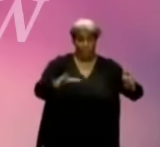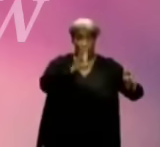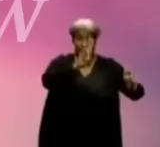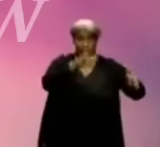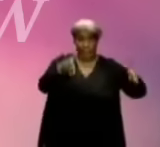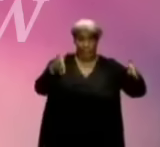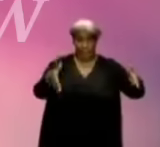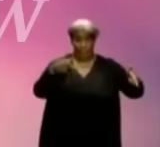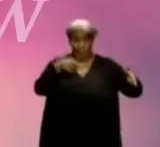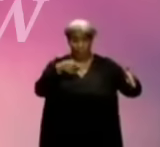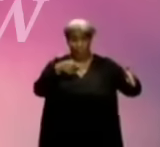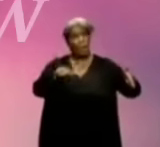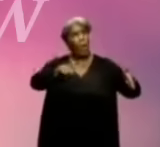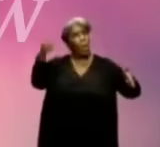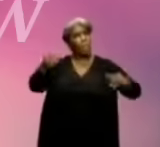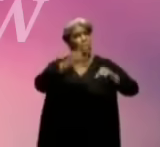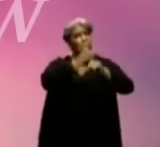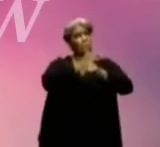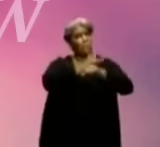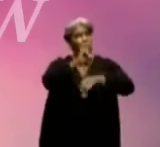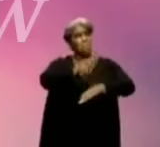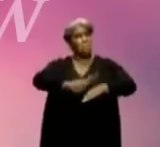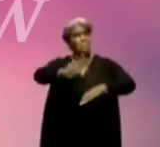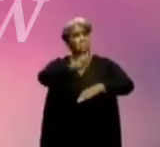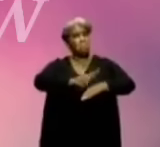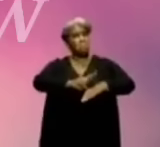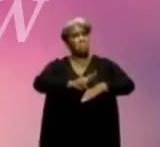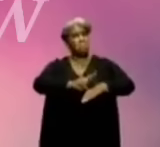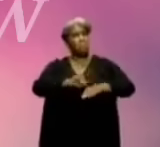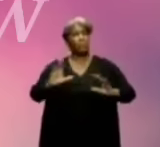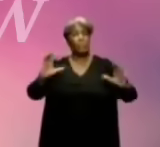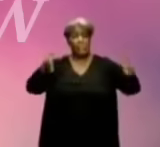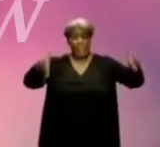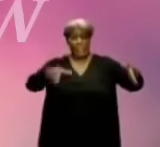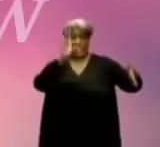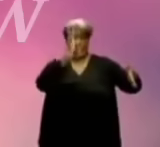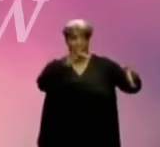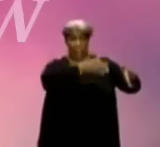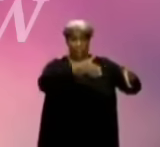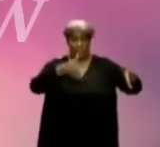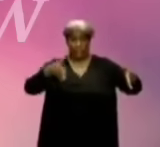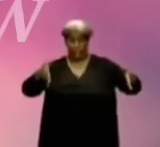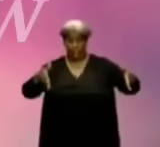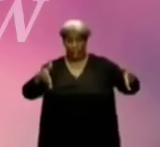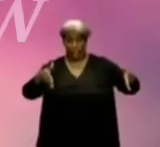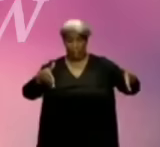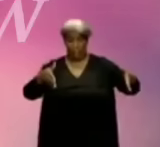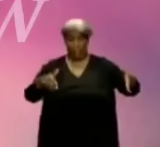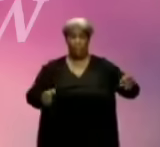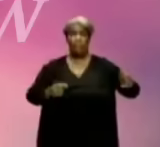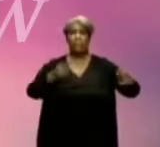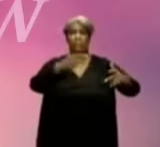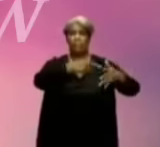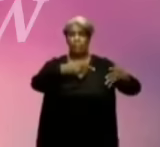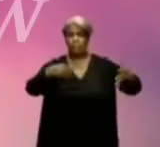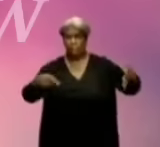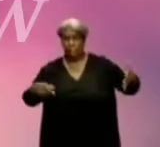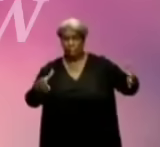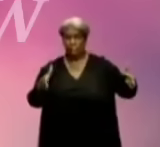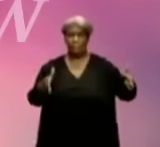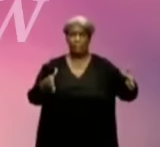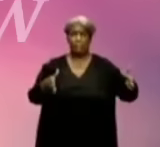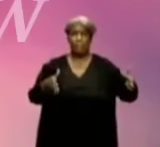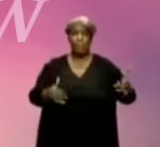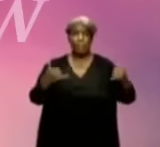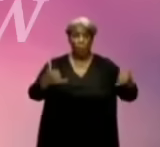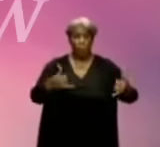estaban subutilizadas por otras instituciones del gobierno. Incluso muchas de esas unidades eran de impostón. Imagínate, ¿quién manda una carta ahora? Y